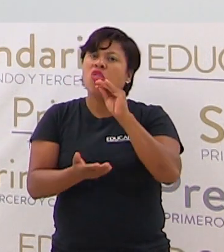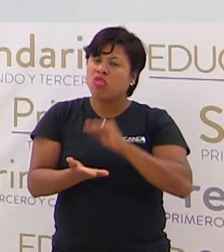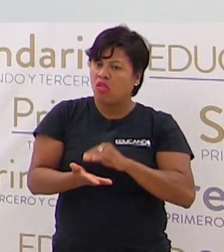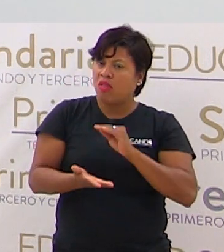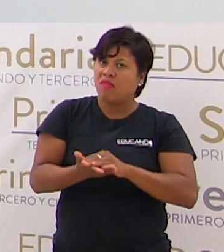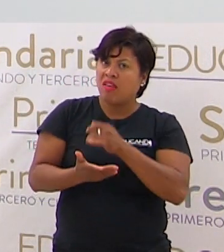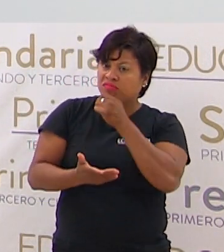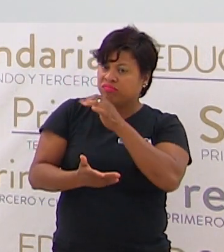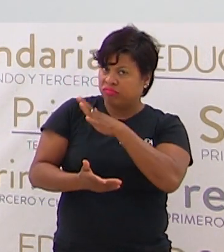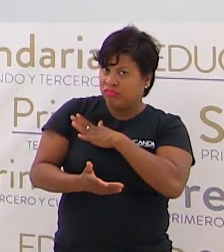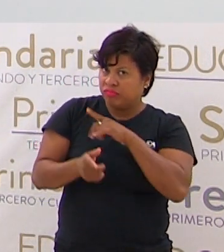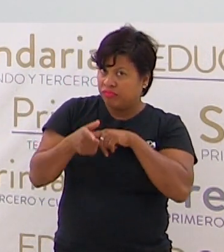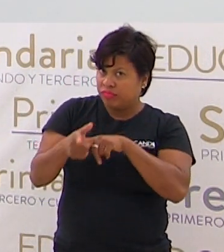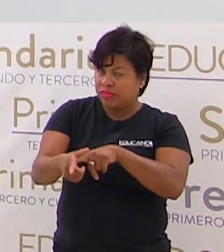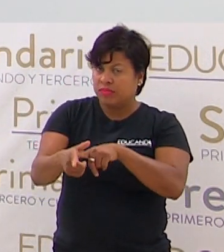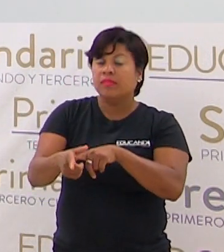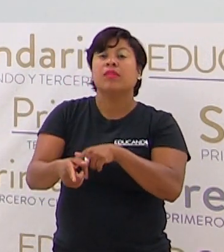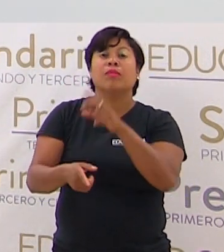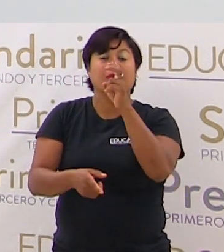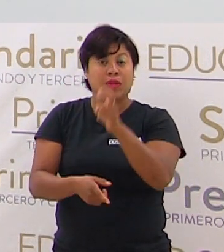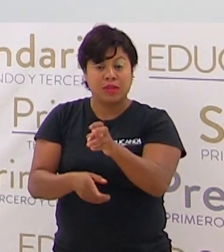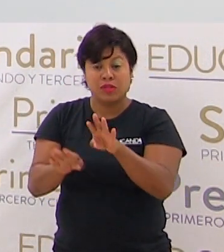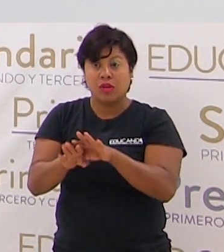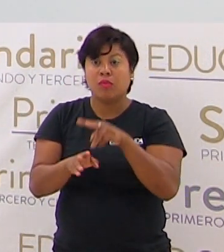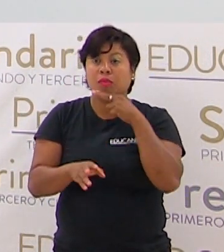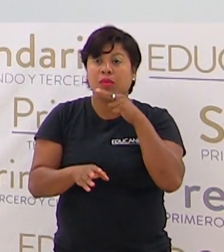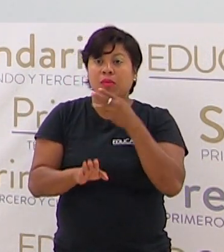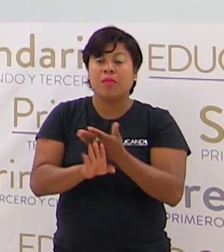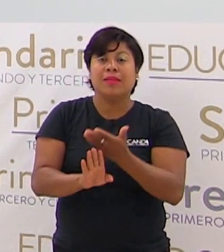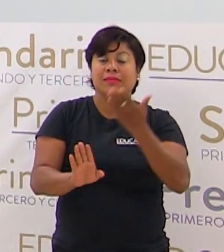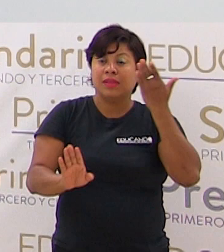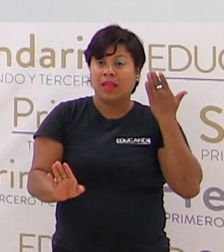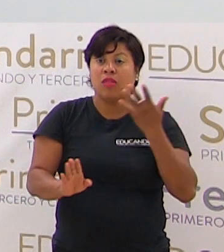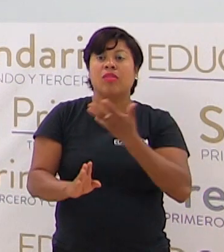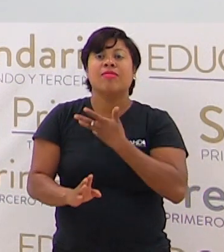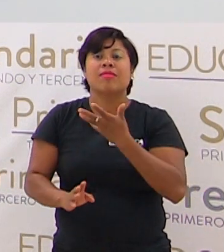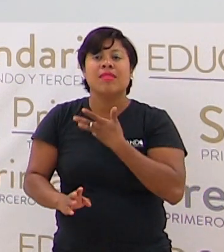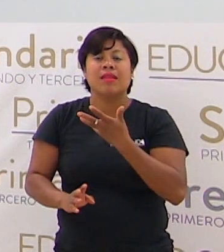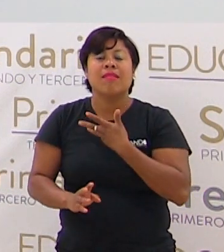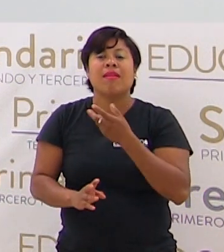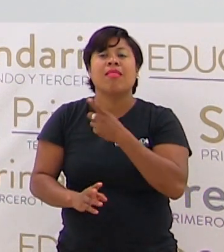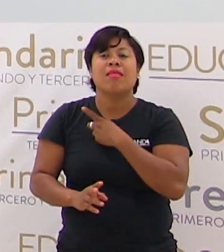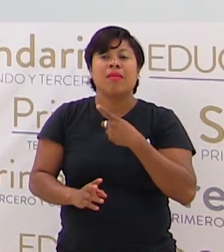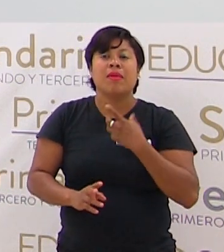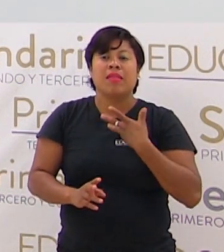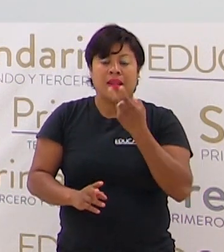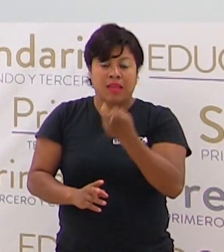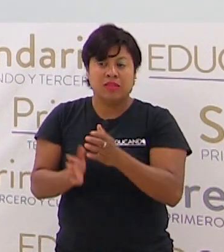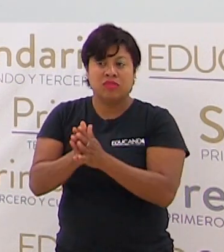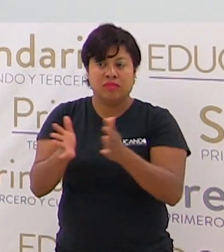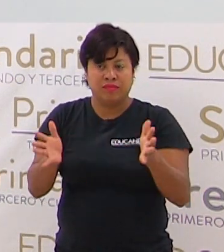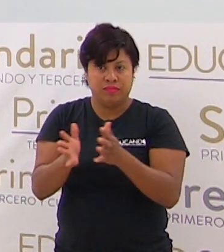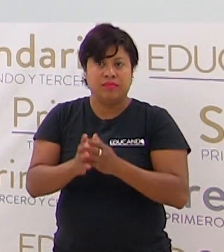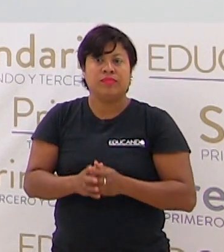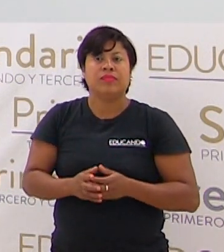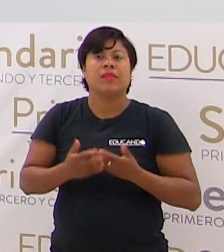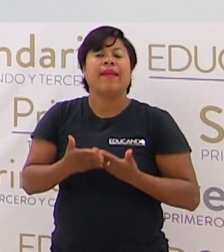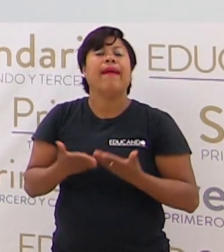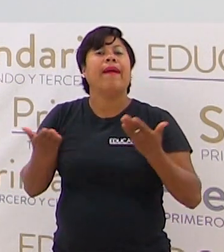aún no. ¿Bien? Es por ello que la conjugación del pasado tiene que ser de esa forma.